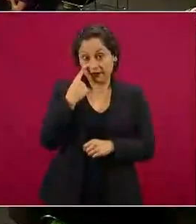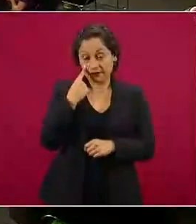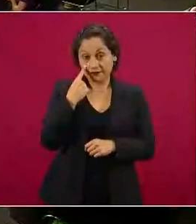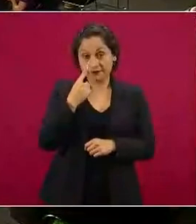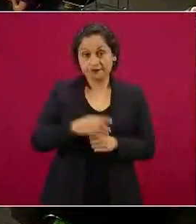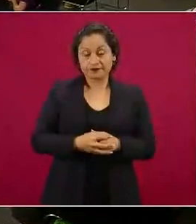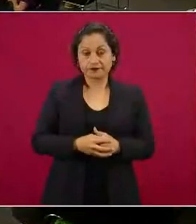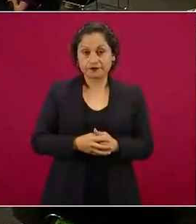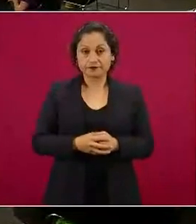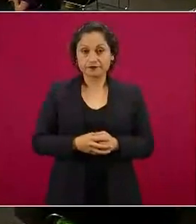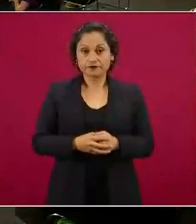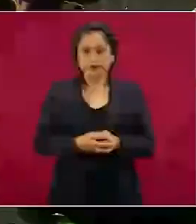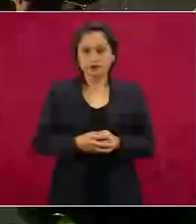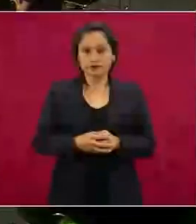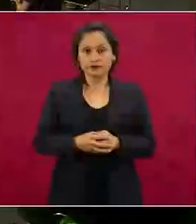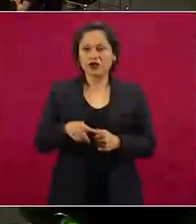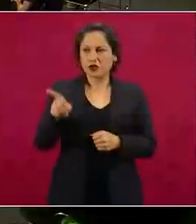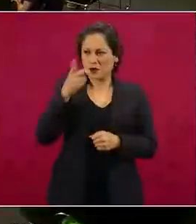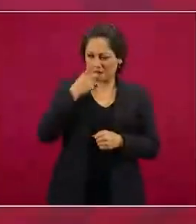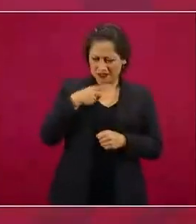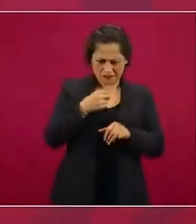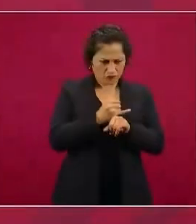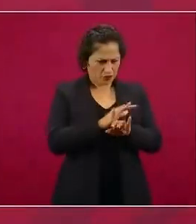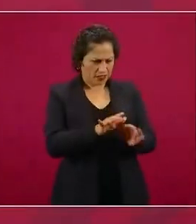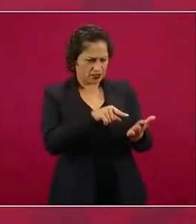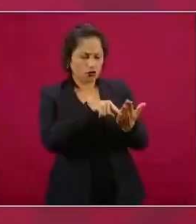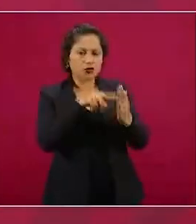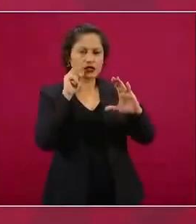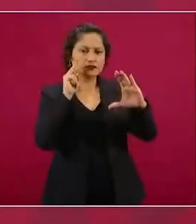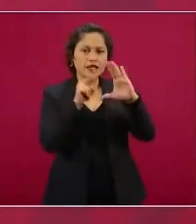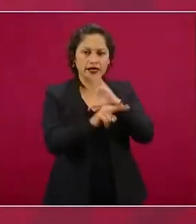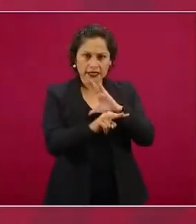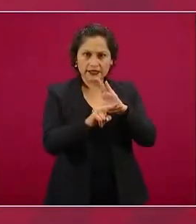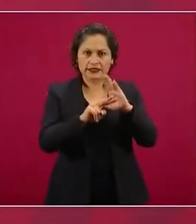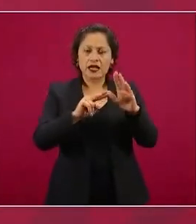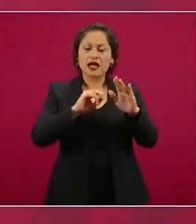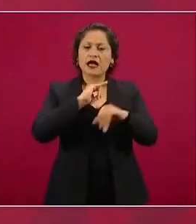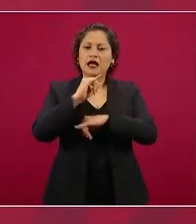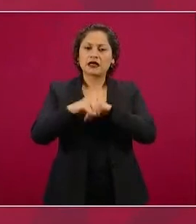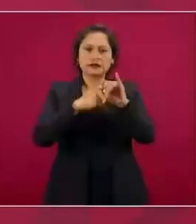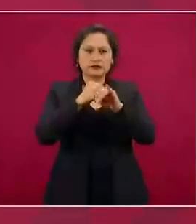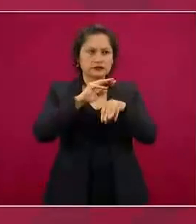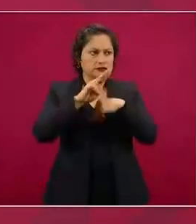lo de Transparencia Internacional, vamos avanzando, sin duda.